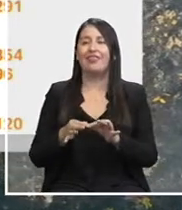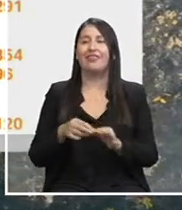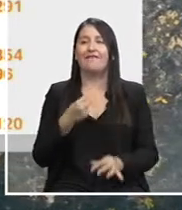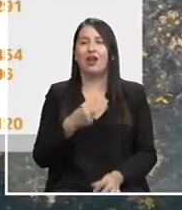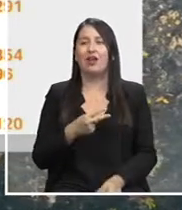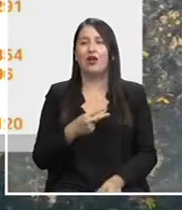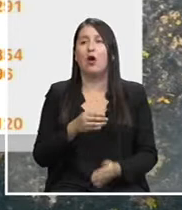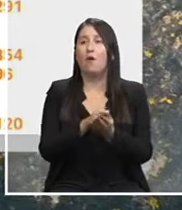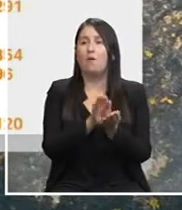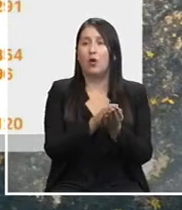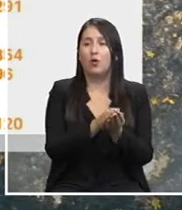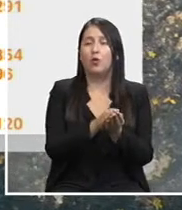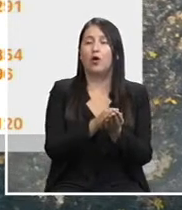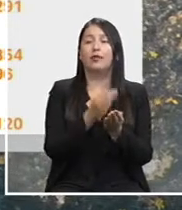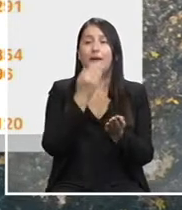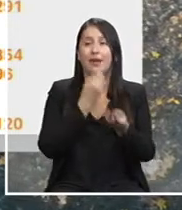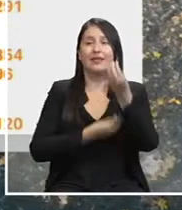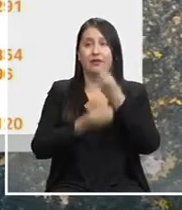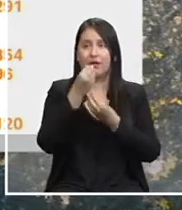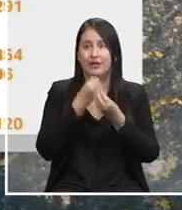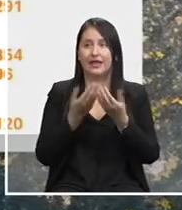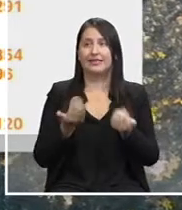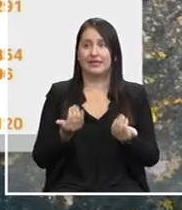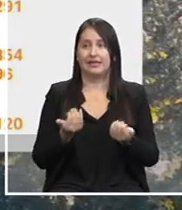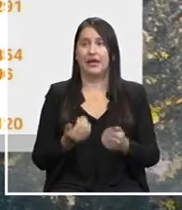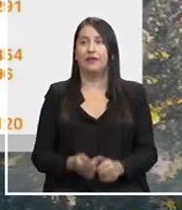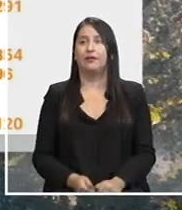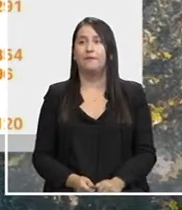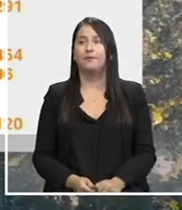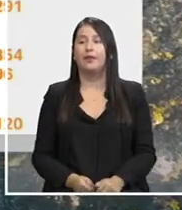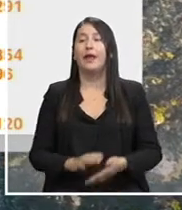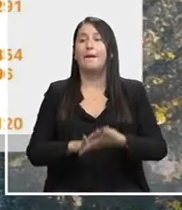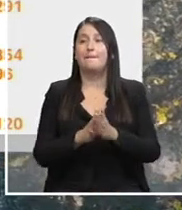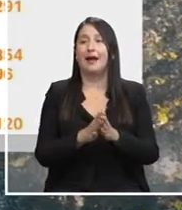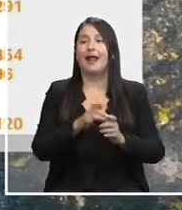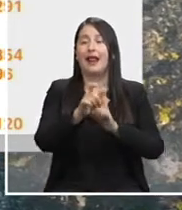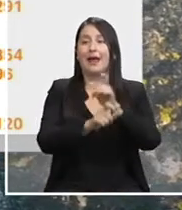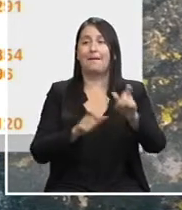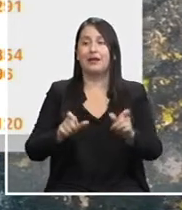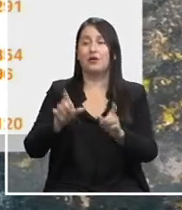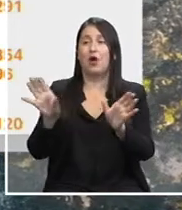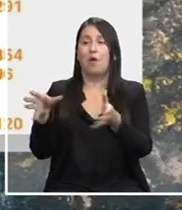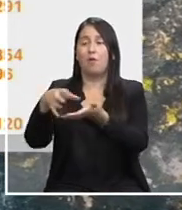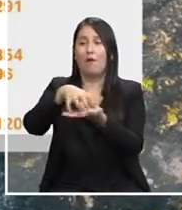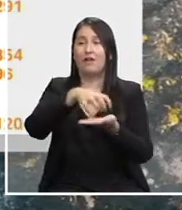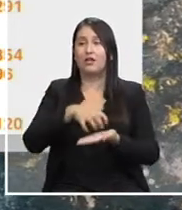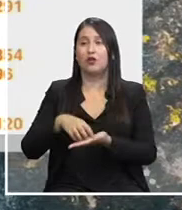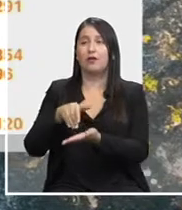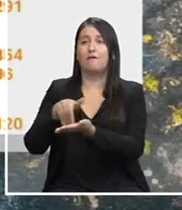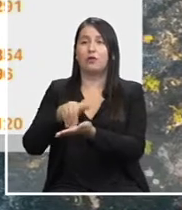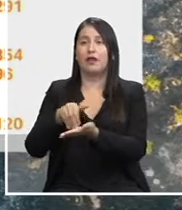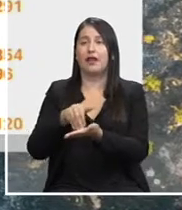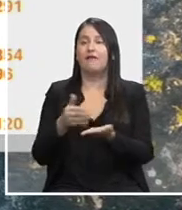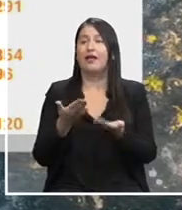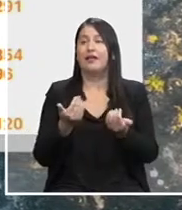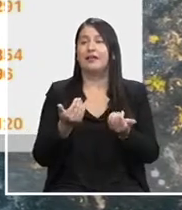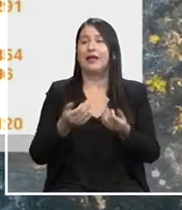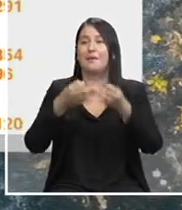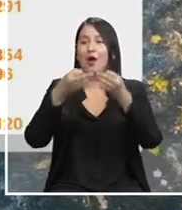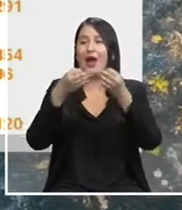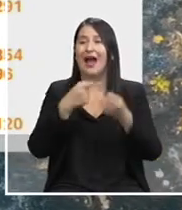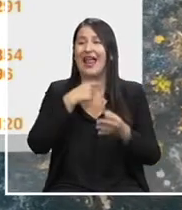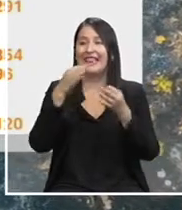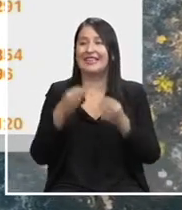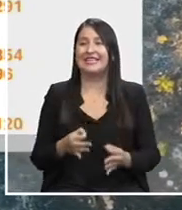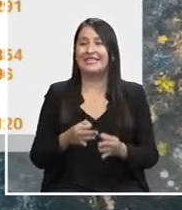algas marinas. Y, especialmente para las poblaciones vulnerables, debemos garantizar suficiente carne, huevos